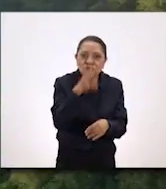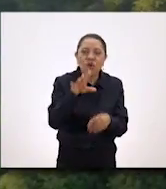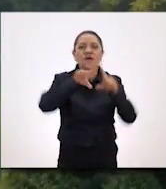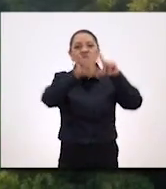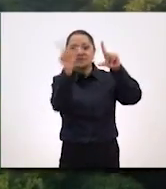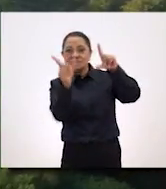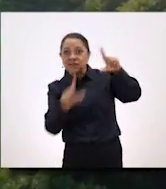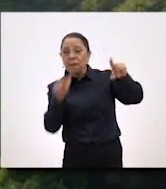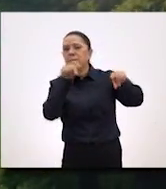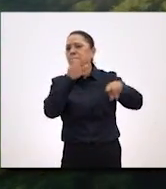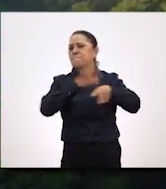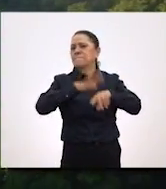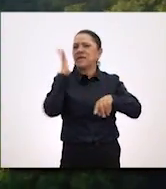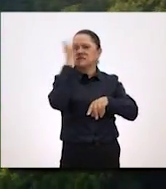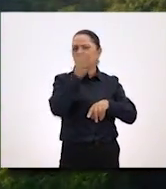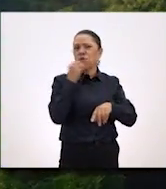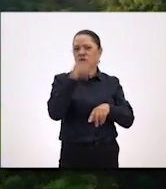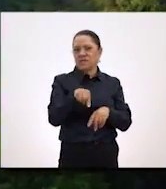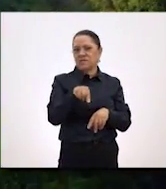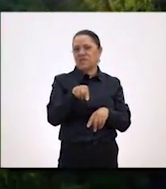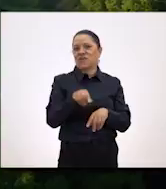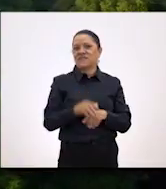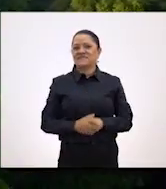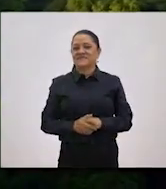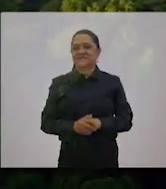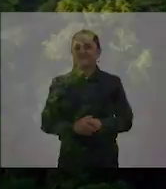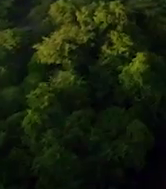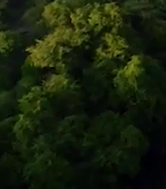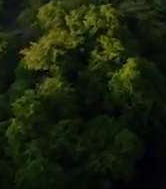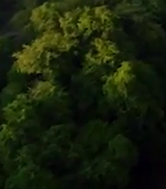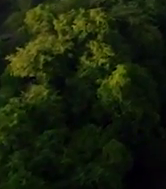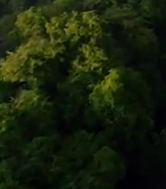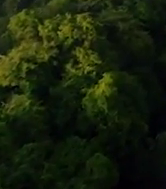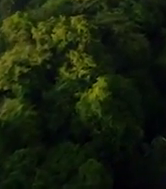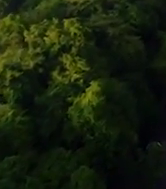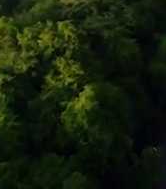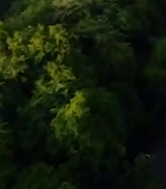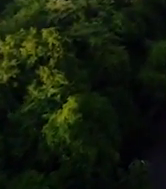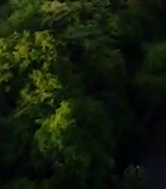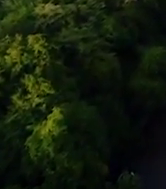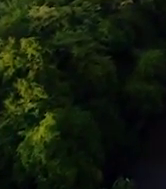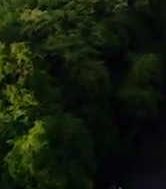Morelos la parte más hermosa de nuestra gran nación.